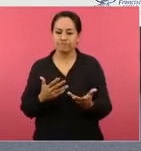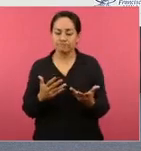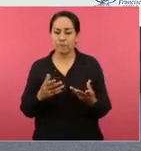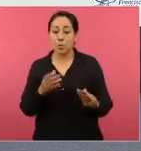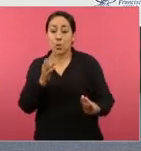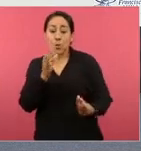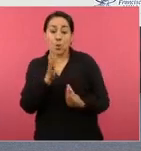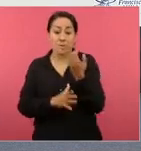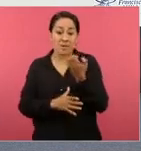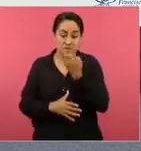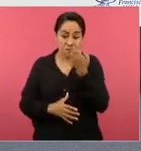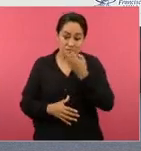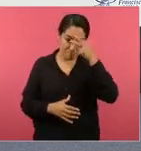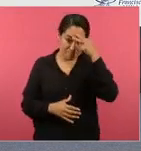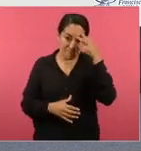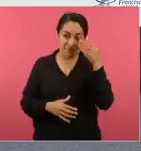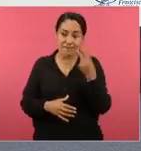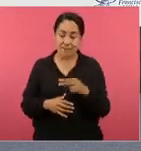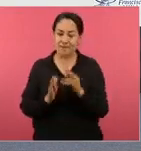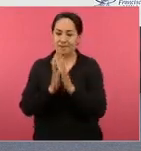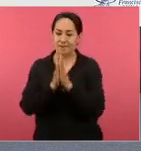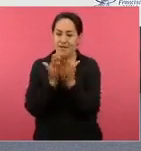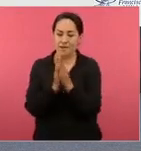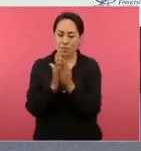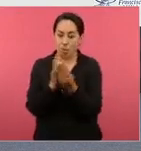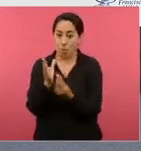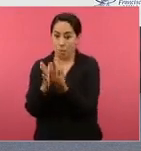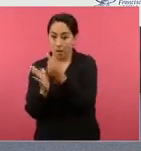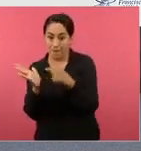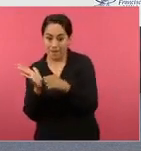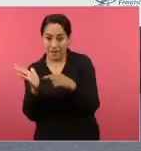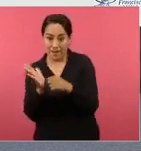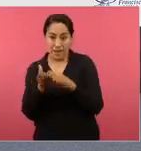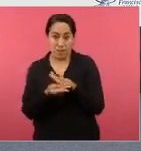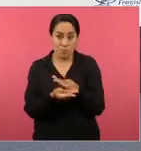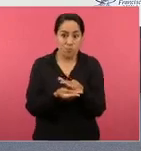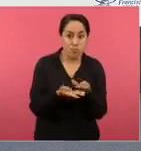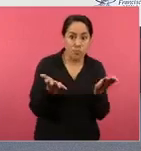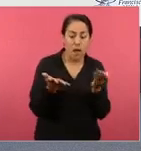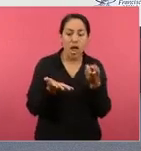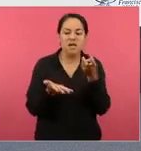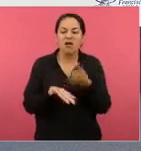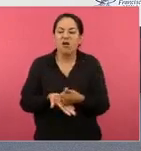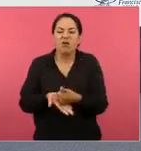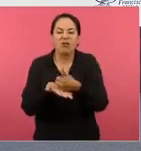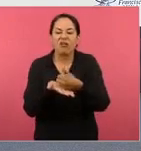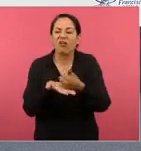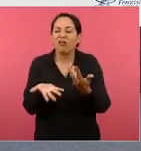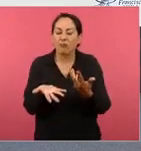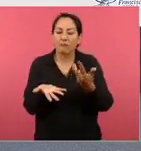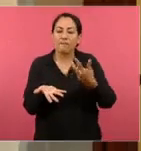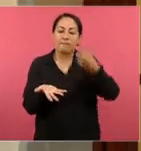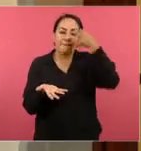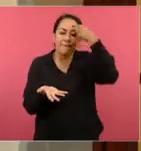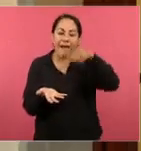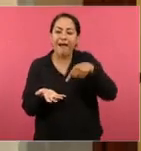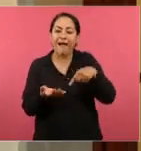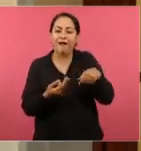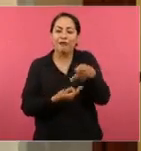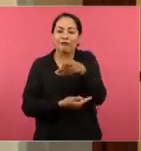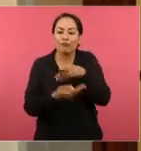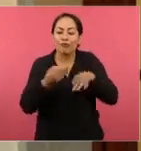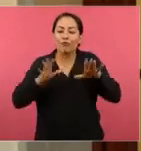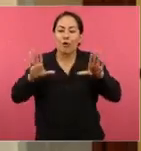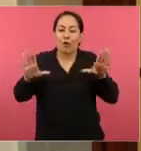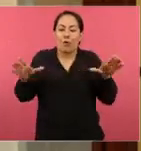de estos materiales, de los nuevos libros de texto, es coadyuvar en hacer comunidad, porque aquí